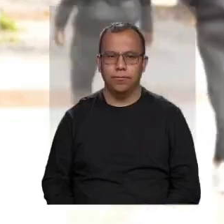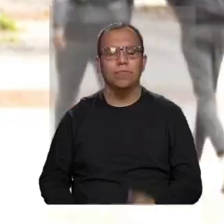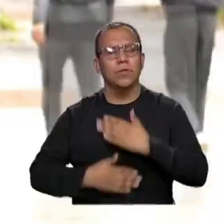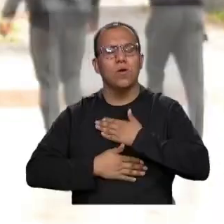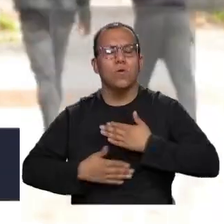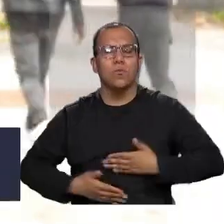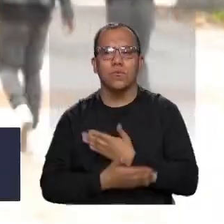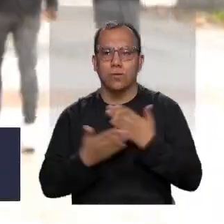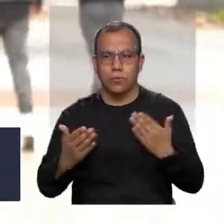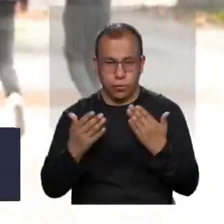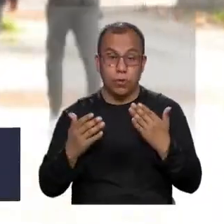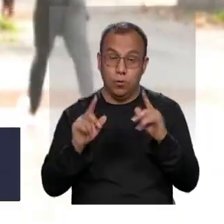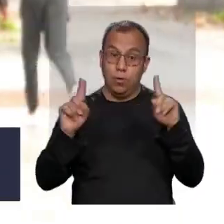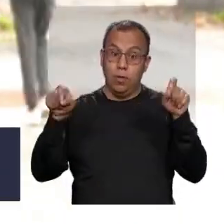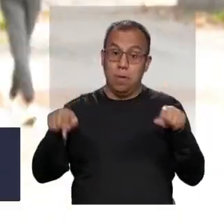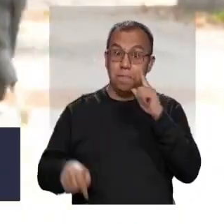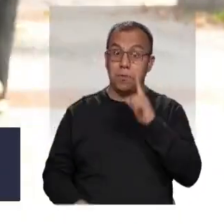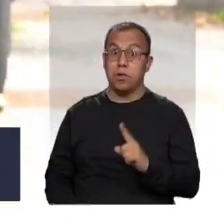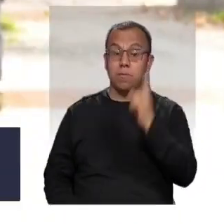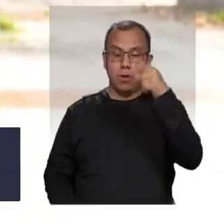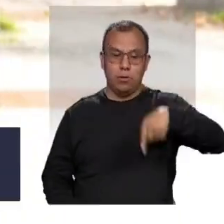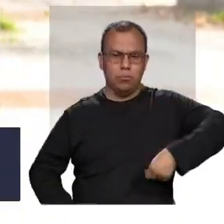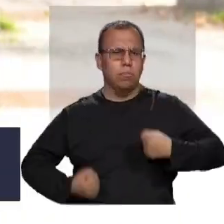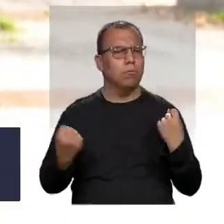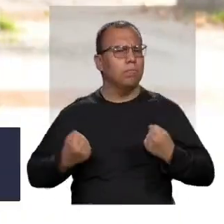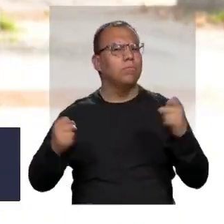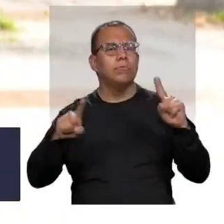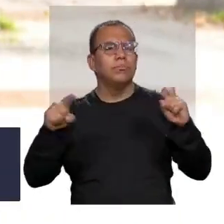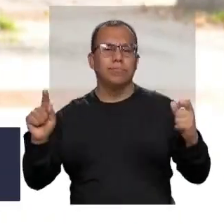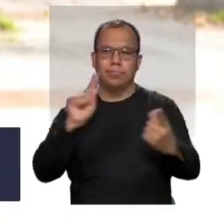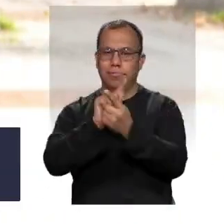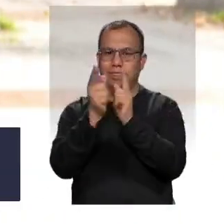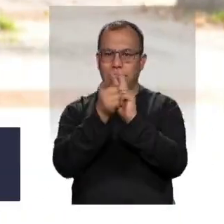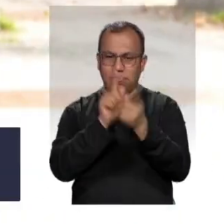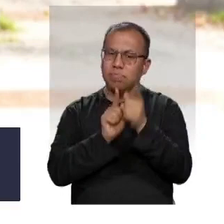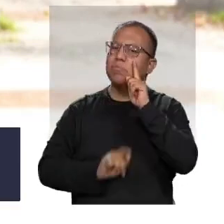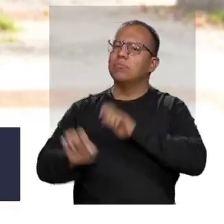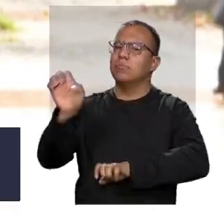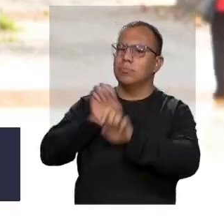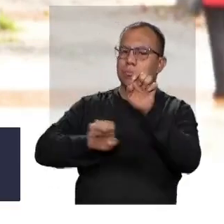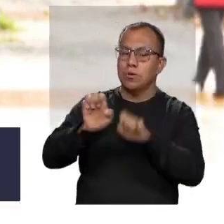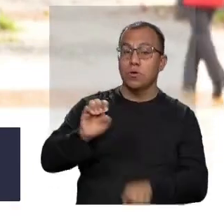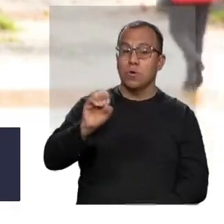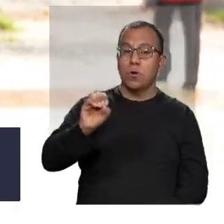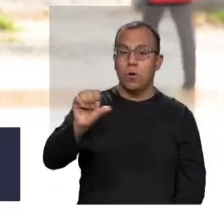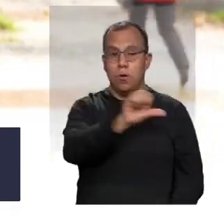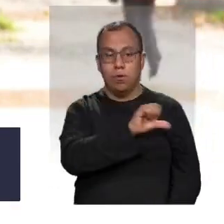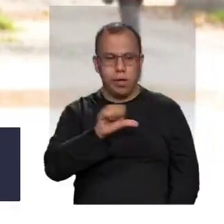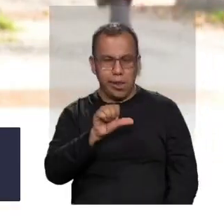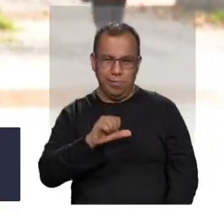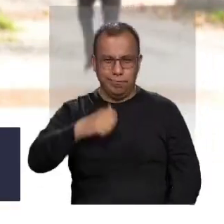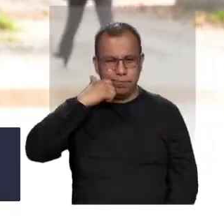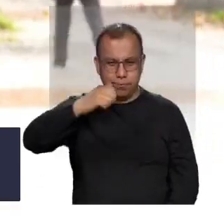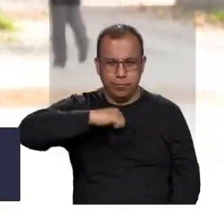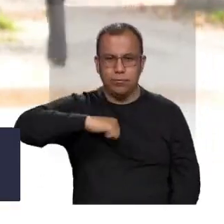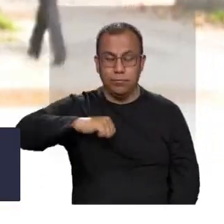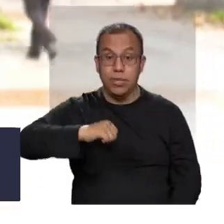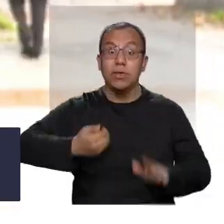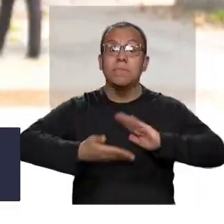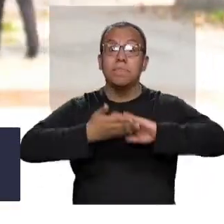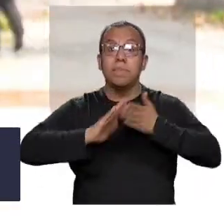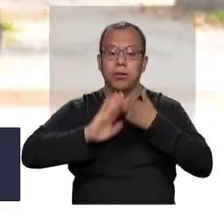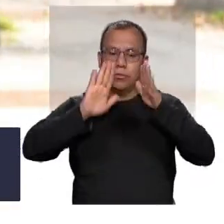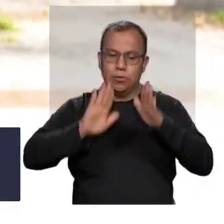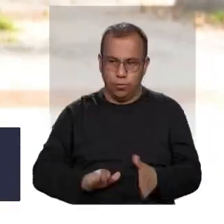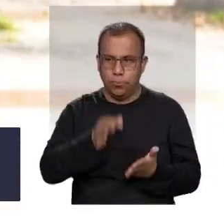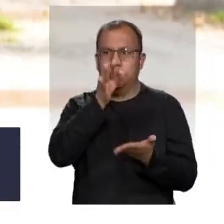Qué gusto saludarlos. Por primera vez en Bogotá se llevó a cabo un gran encuentro de defensores y defensoras de derechos humanos y paz en la